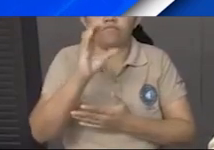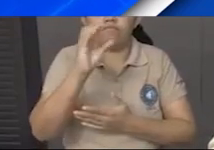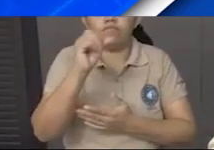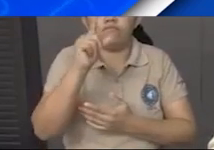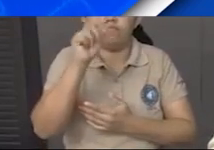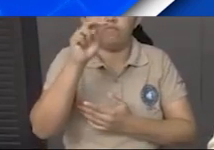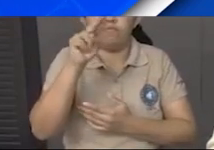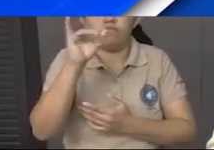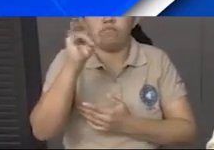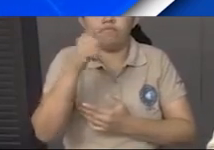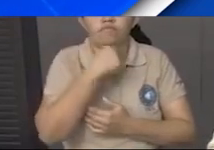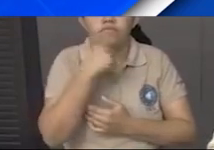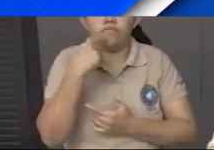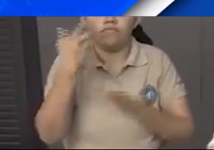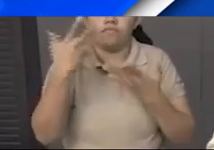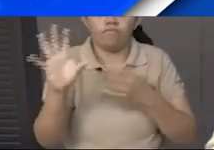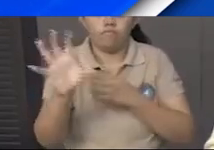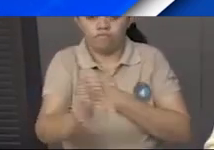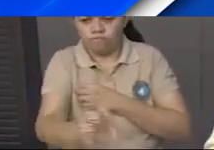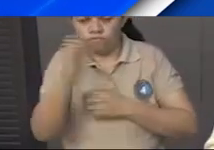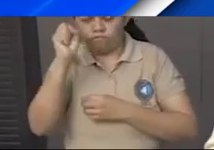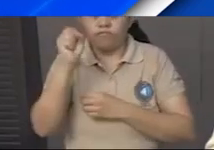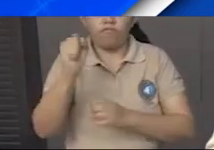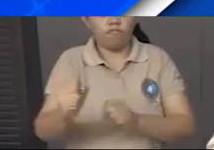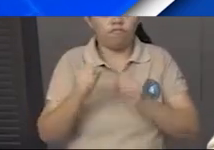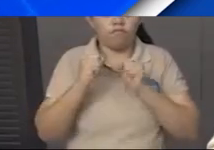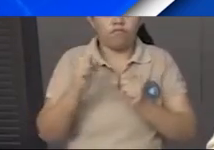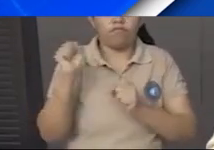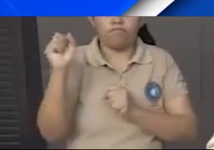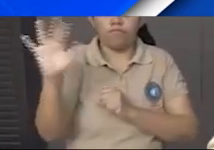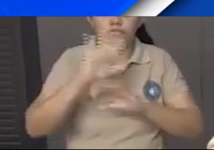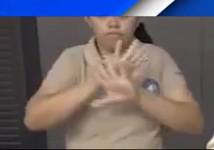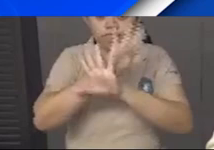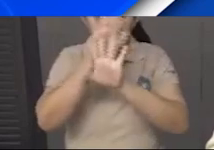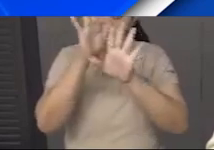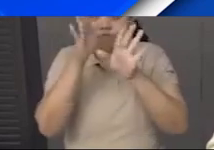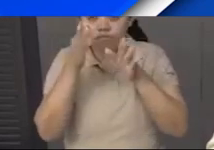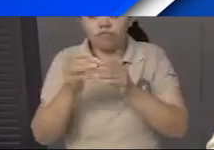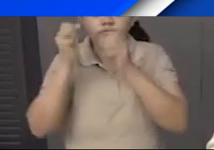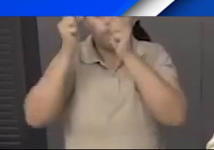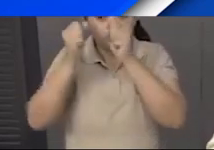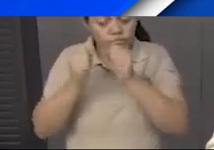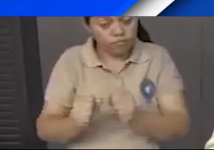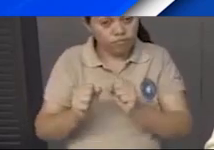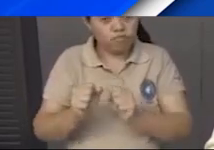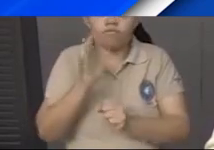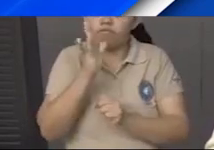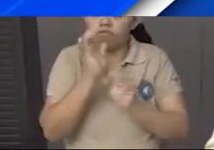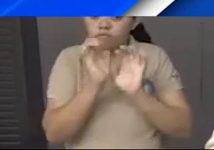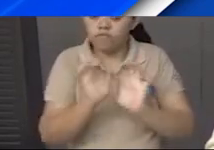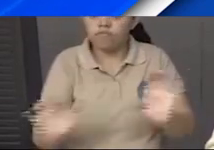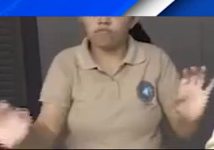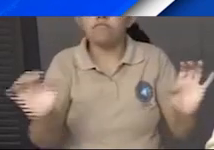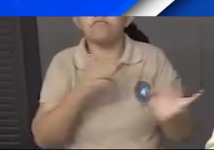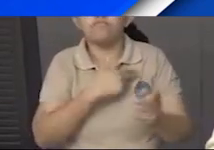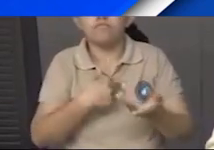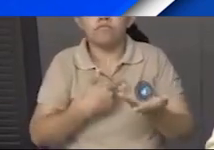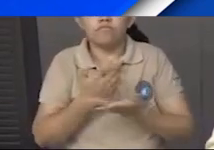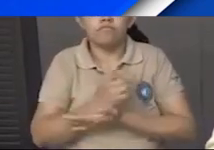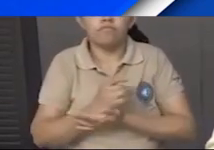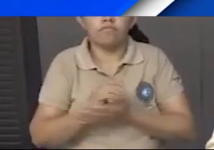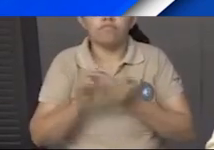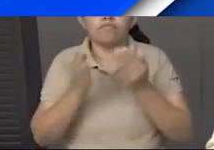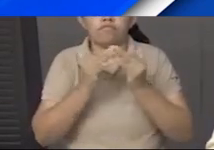coloniales. Las que arrancaron por la fuerza a las mujeres, hombres, niñas y niños de